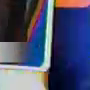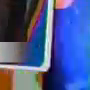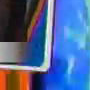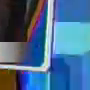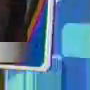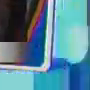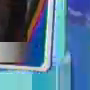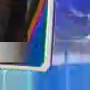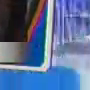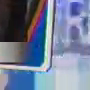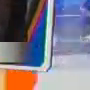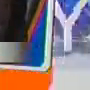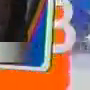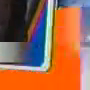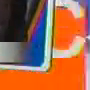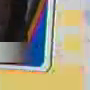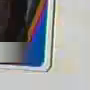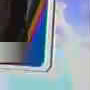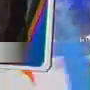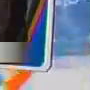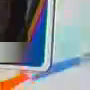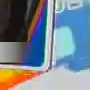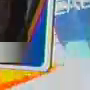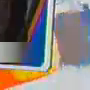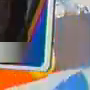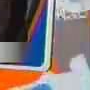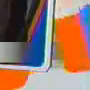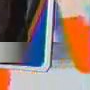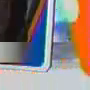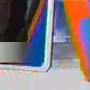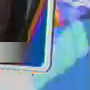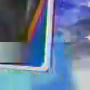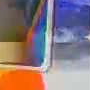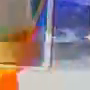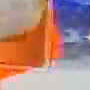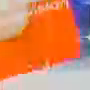Ciudadana, que ya se encuentra esperando en los estudios. Ya venimos. Regresaremos.